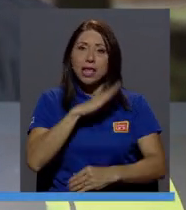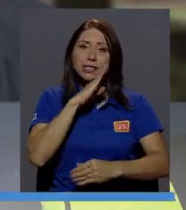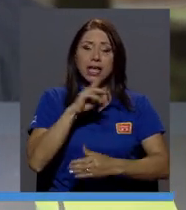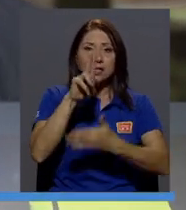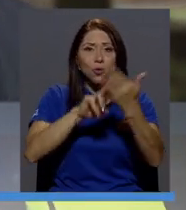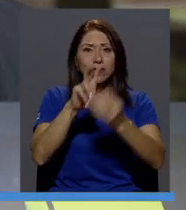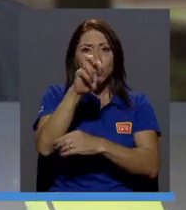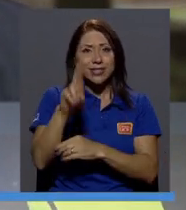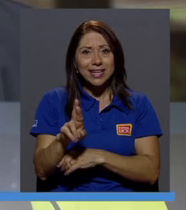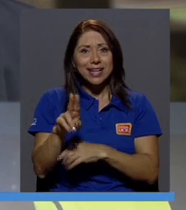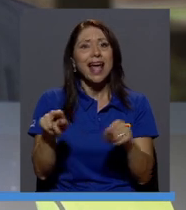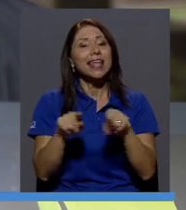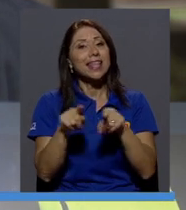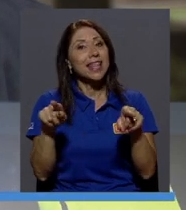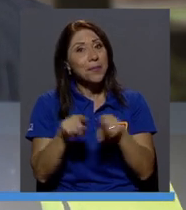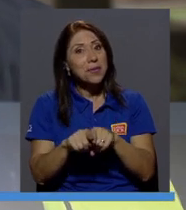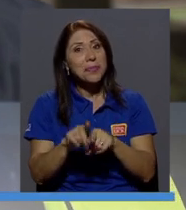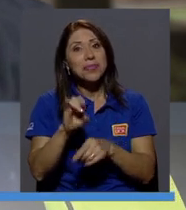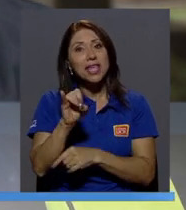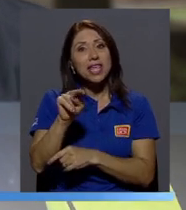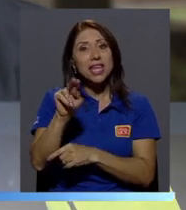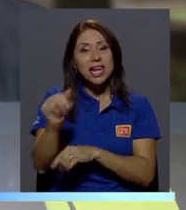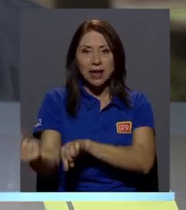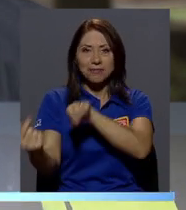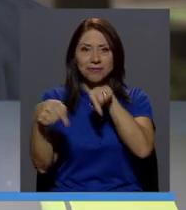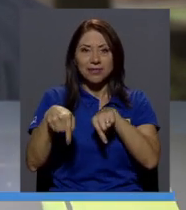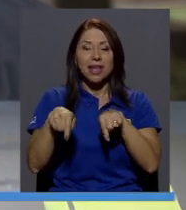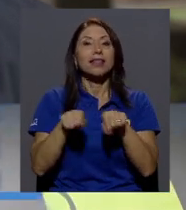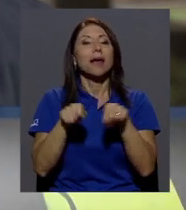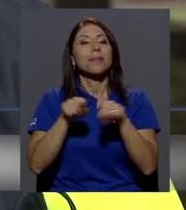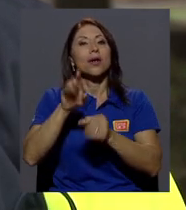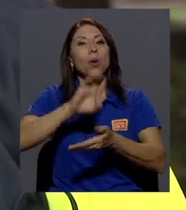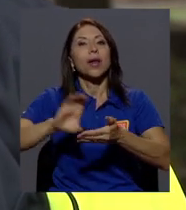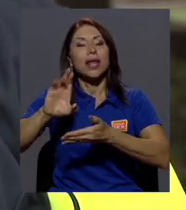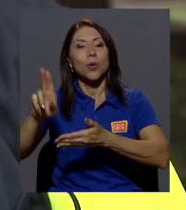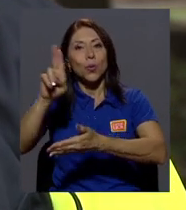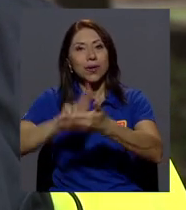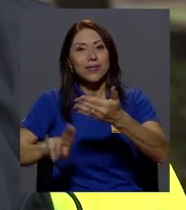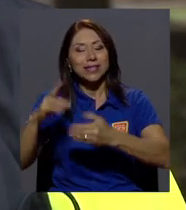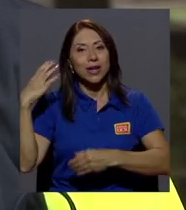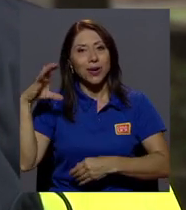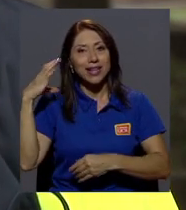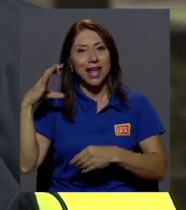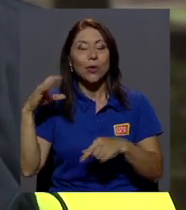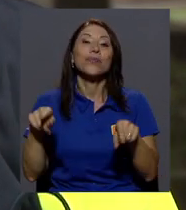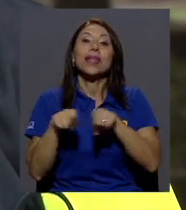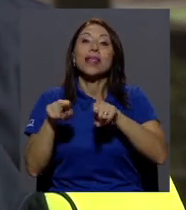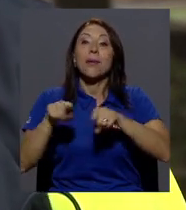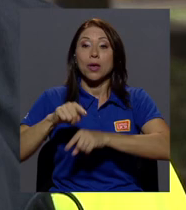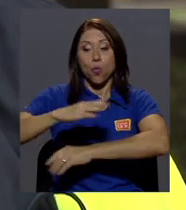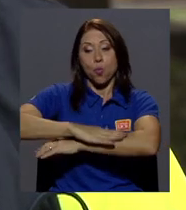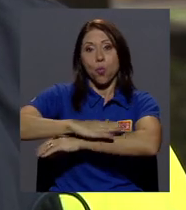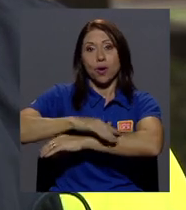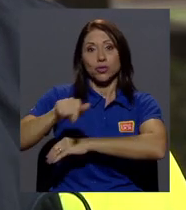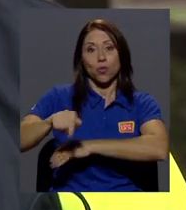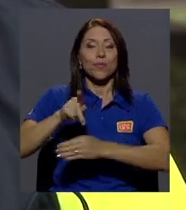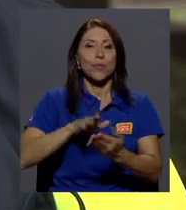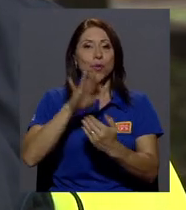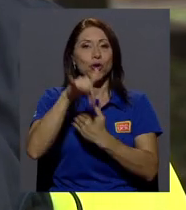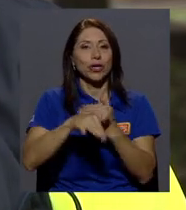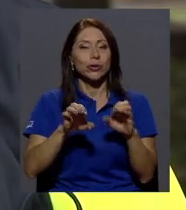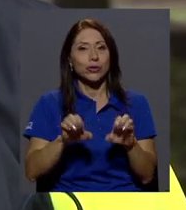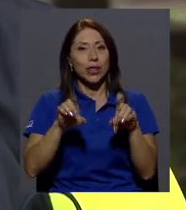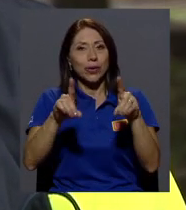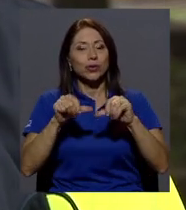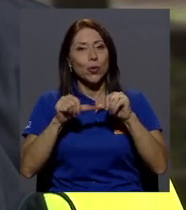y también nos visitan el INA y el Colegio Universitario de Cartago. También tenemos un puesto sobre lo que son los proyectos de